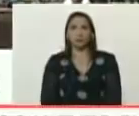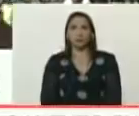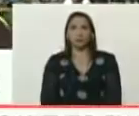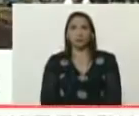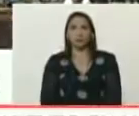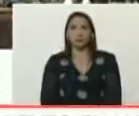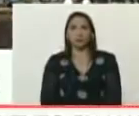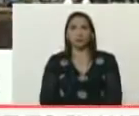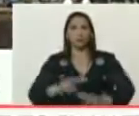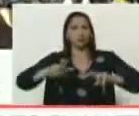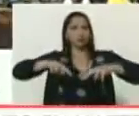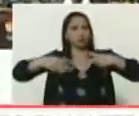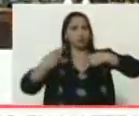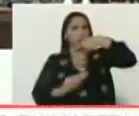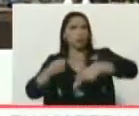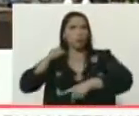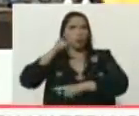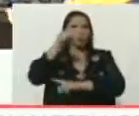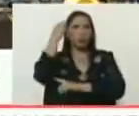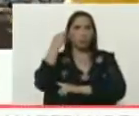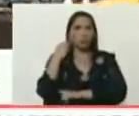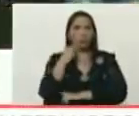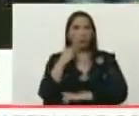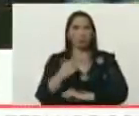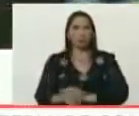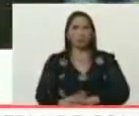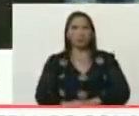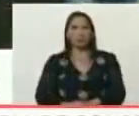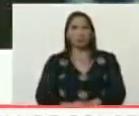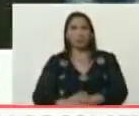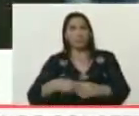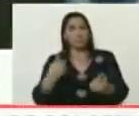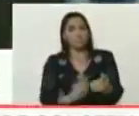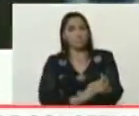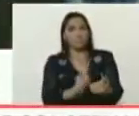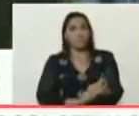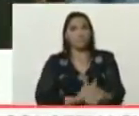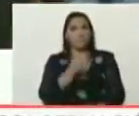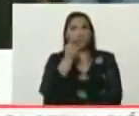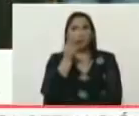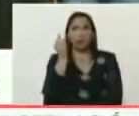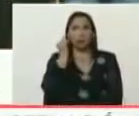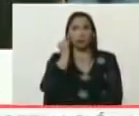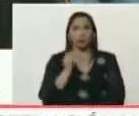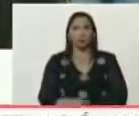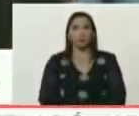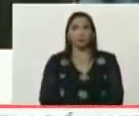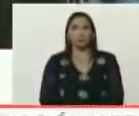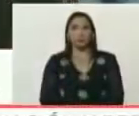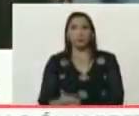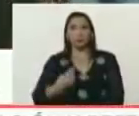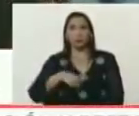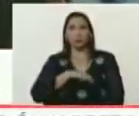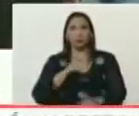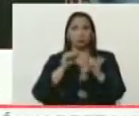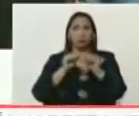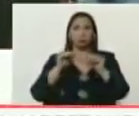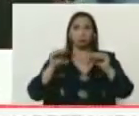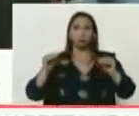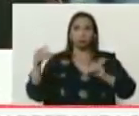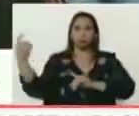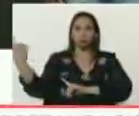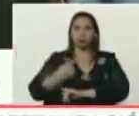Partido Vanguardia de la Revolución Bolivariana. Hermanos y hermanas, hemos convocado por instrucciones